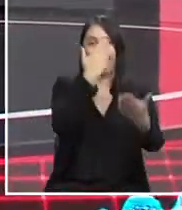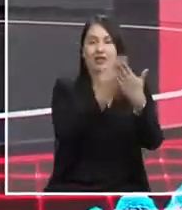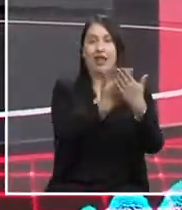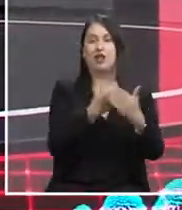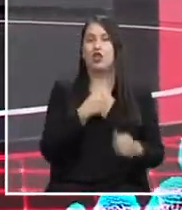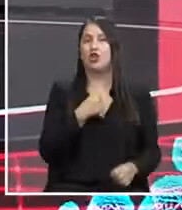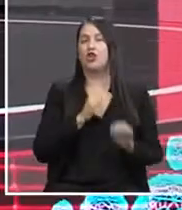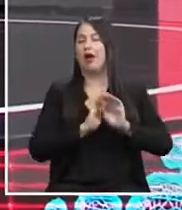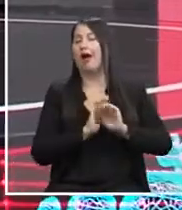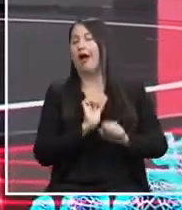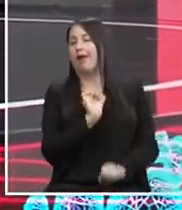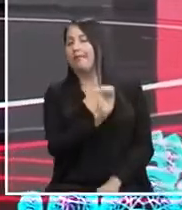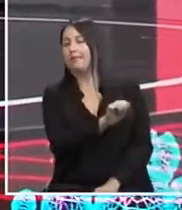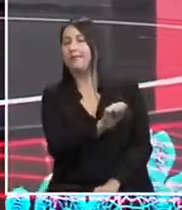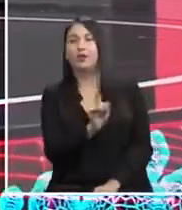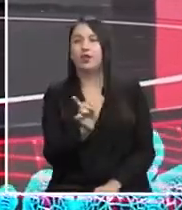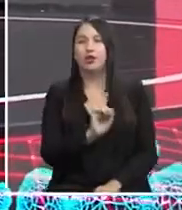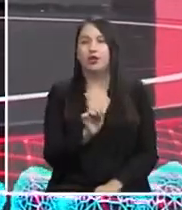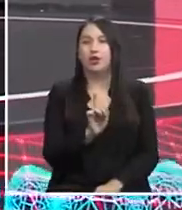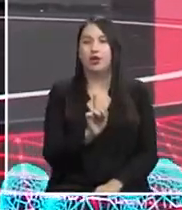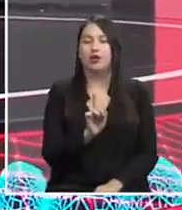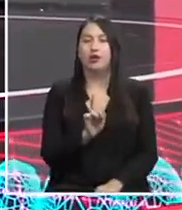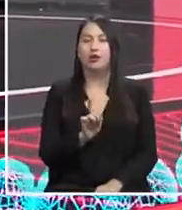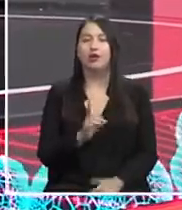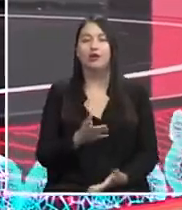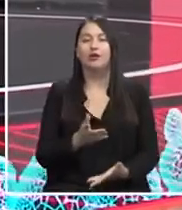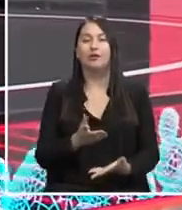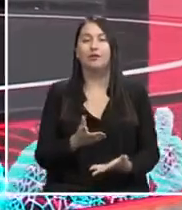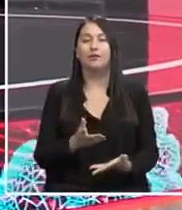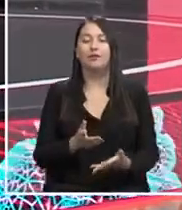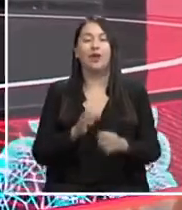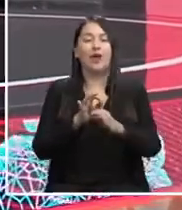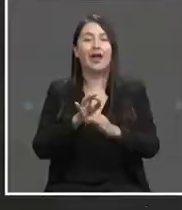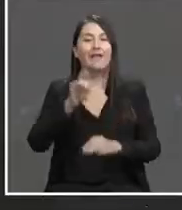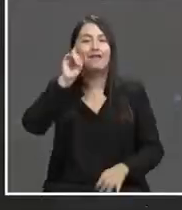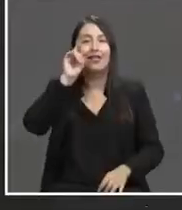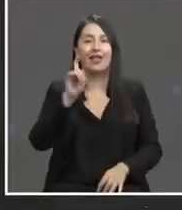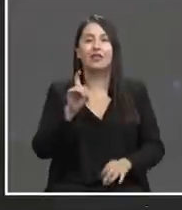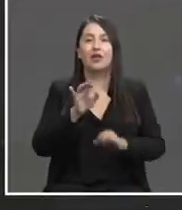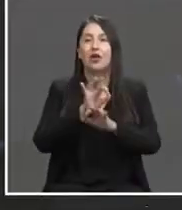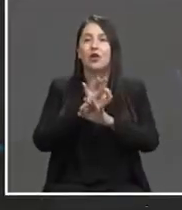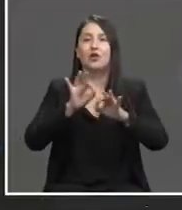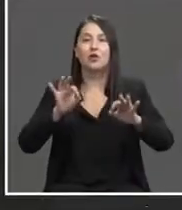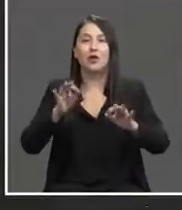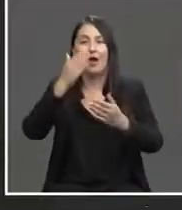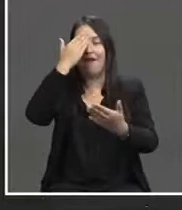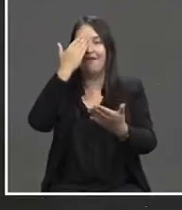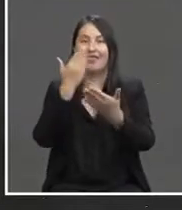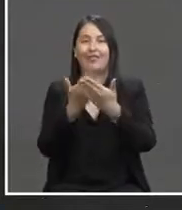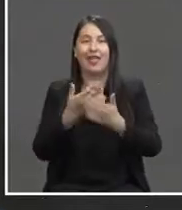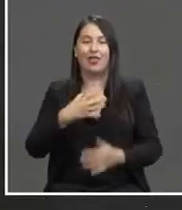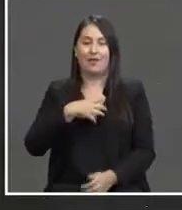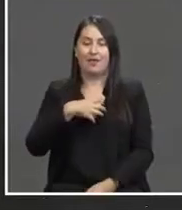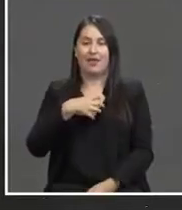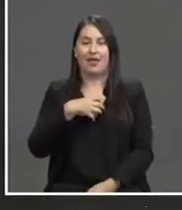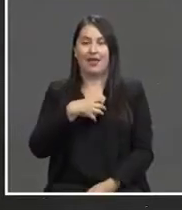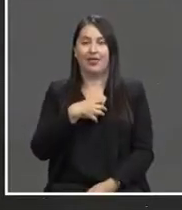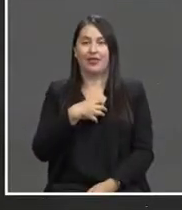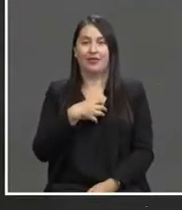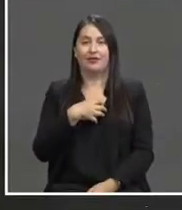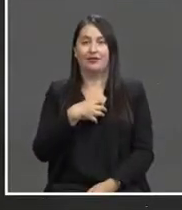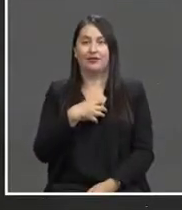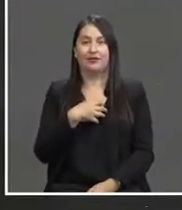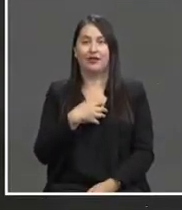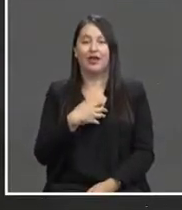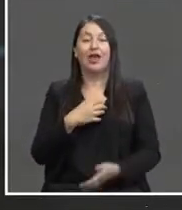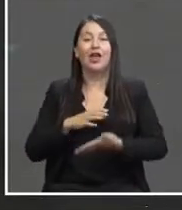El fanático no tiene miedo porque nunca los ha afrontado, evidentemente, ¿verdad? Entonces, las virtudes nunca son la ausencia de